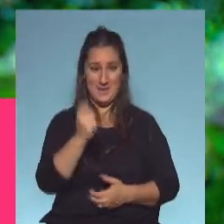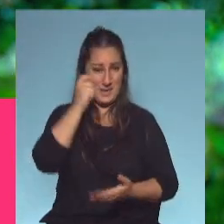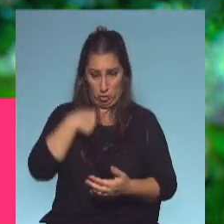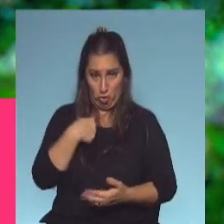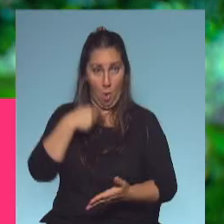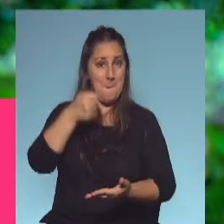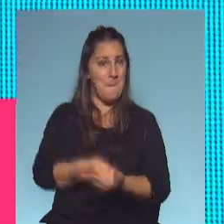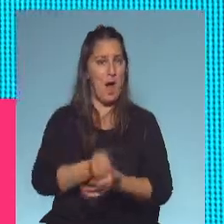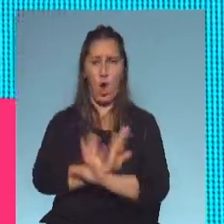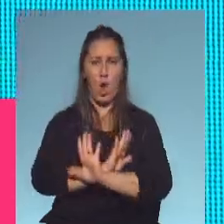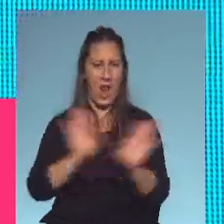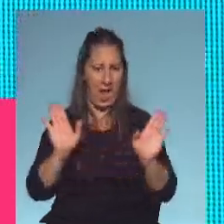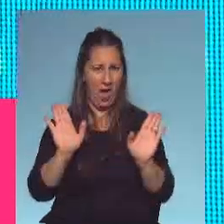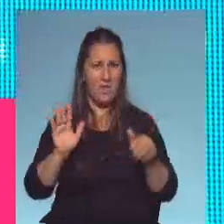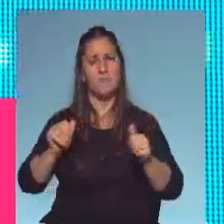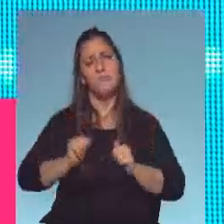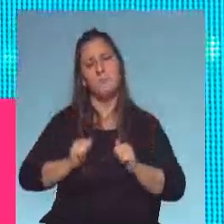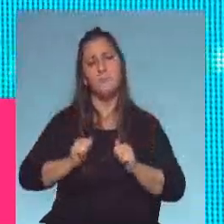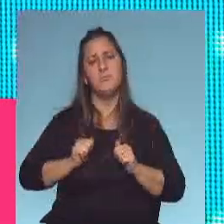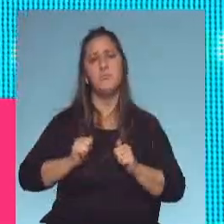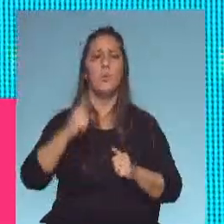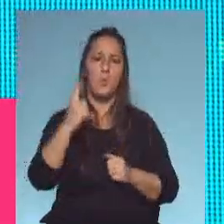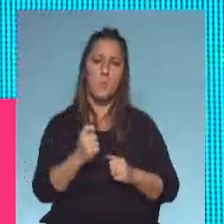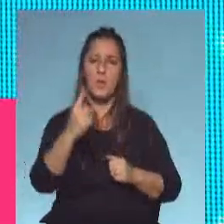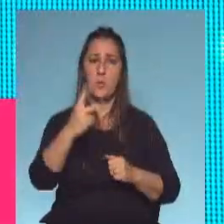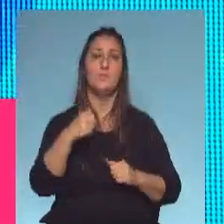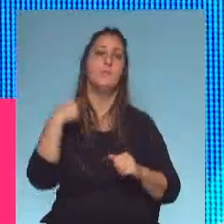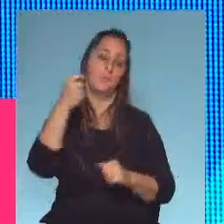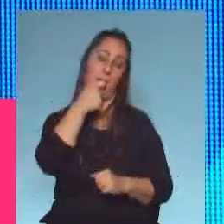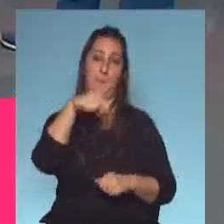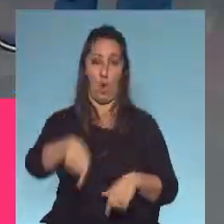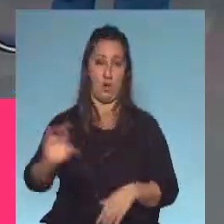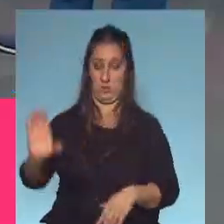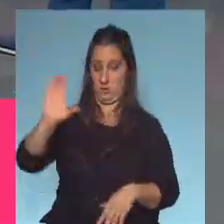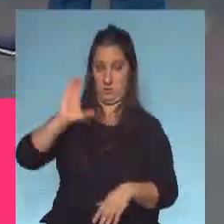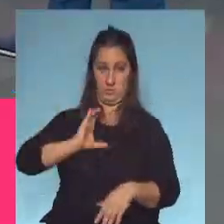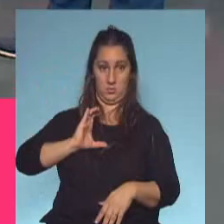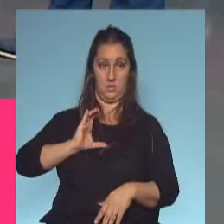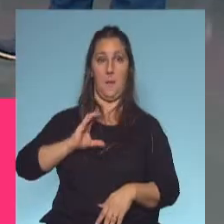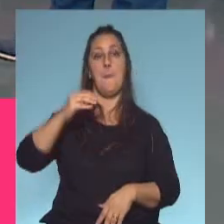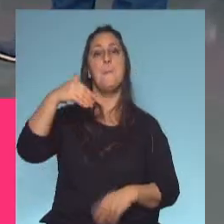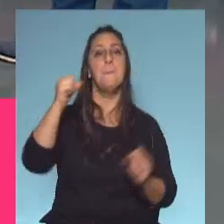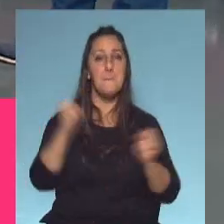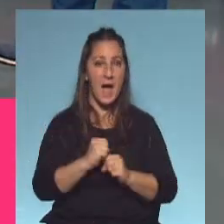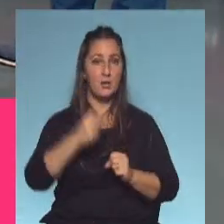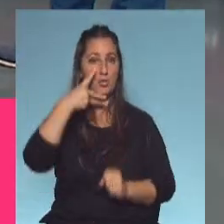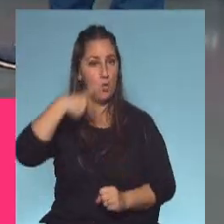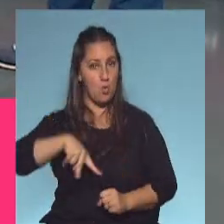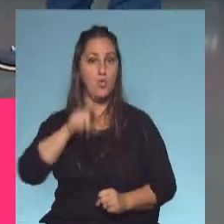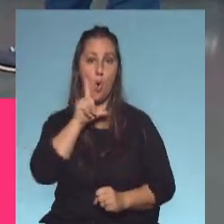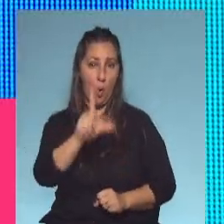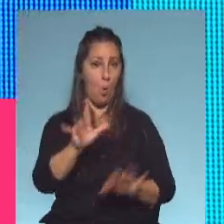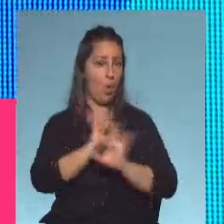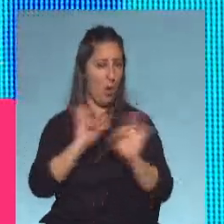Exactamente. Bien. Entonces, eso es buenísimo. Claro, tendrías, si te lo dieran hoy, sí, tendrías mayo, junio, julio de gracia